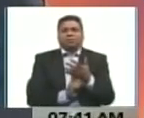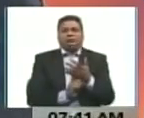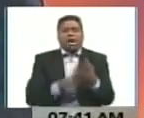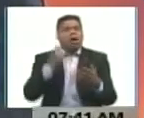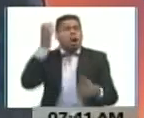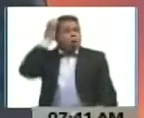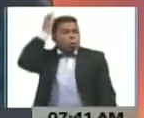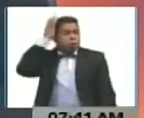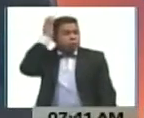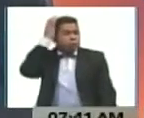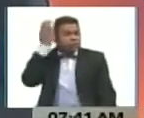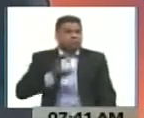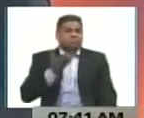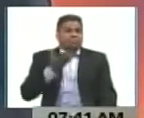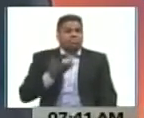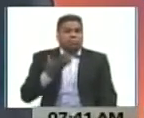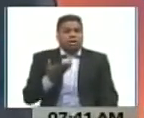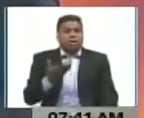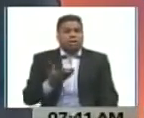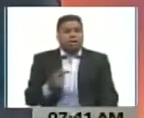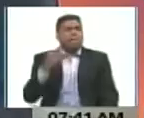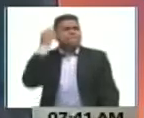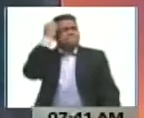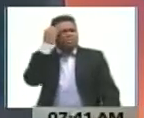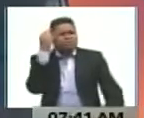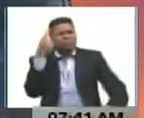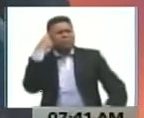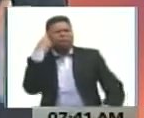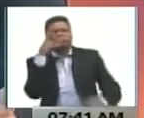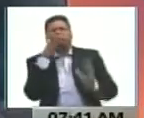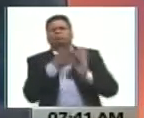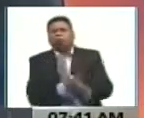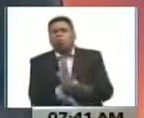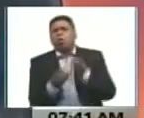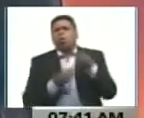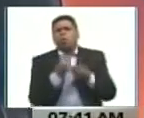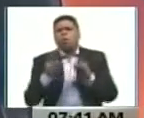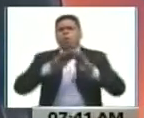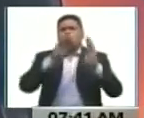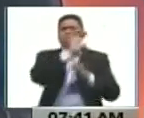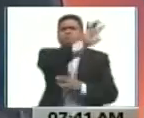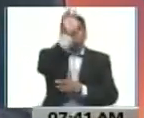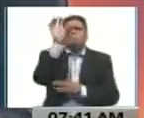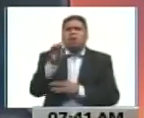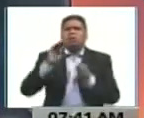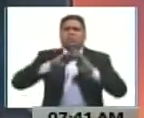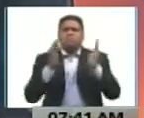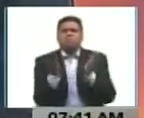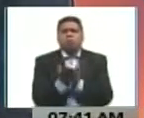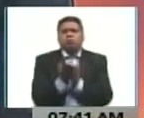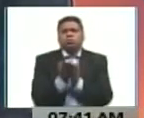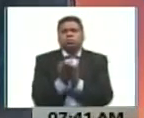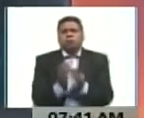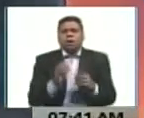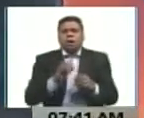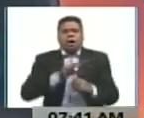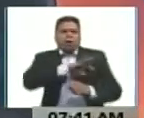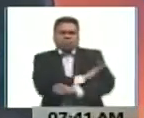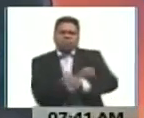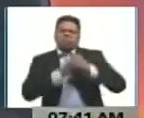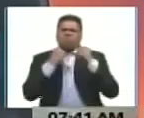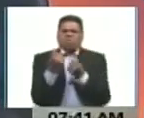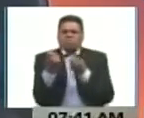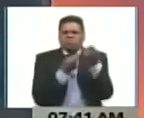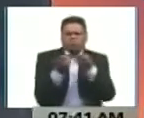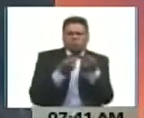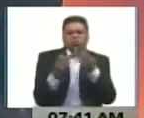conciencia importante y tiene que esa toma de conciencia pasar de la, en los países del mundo, de la resistencia civil al poder, a gobernar, como pasó en